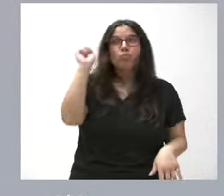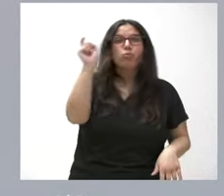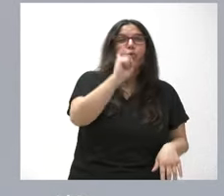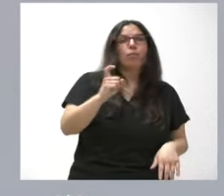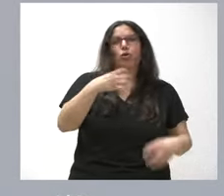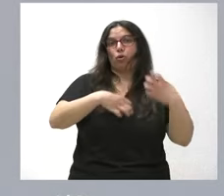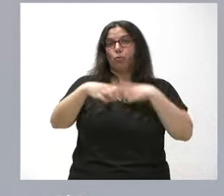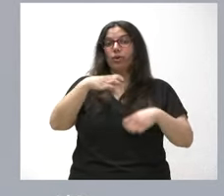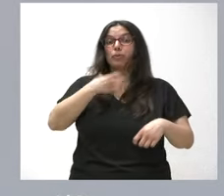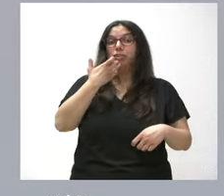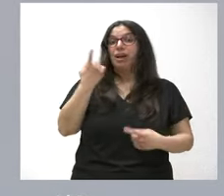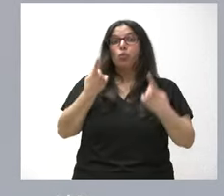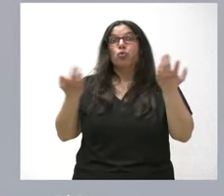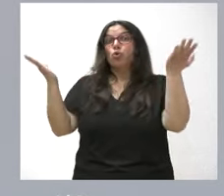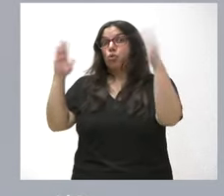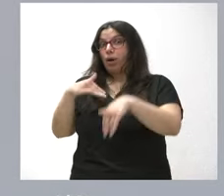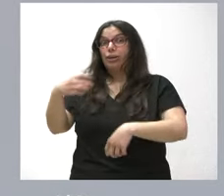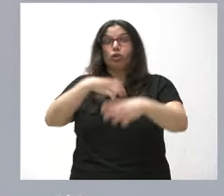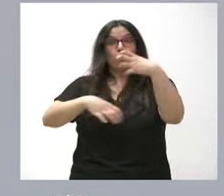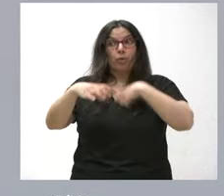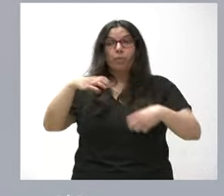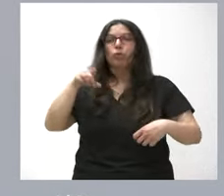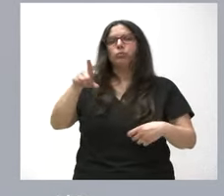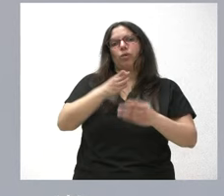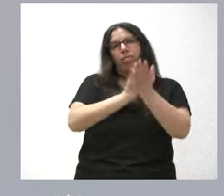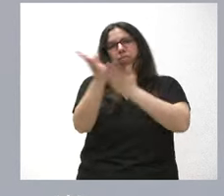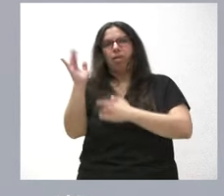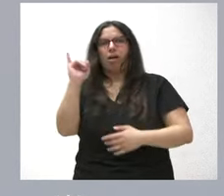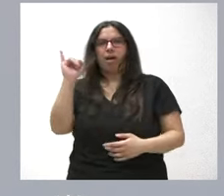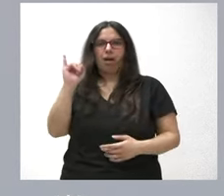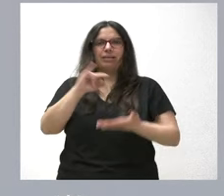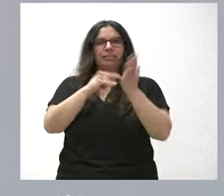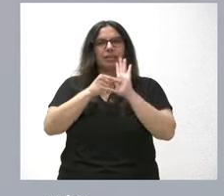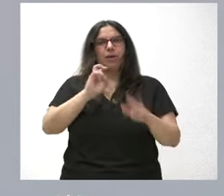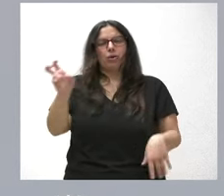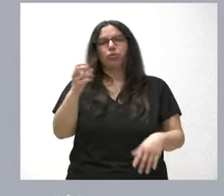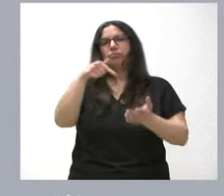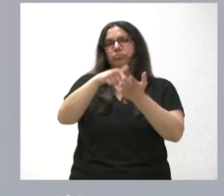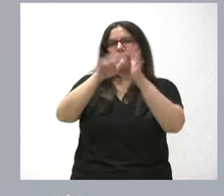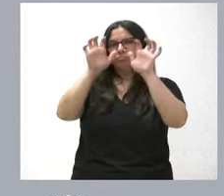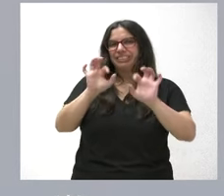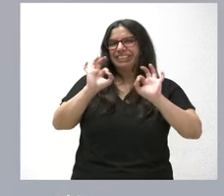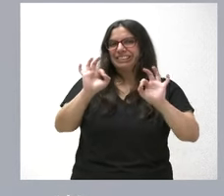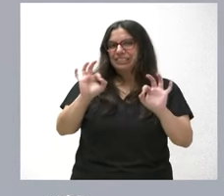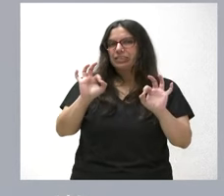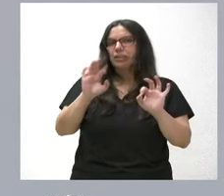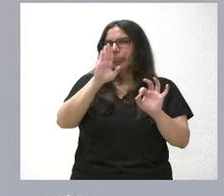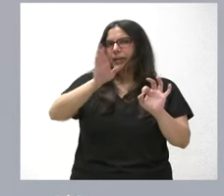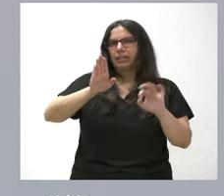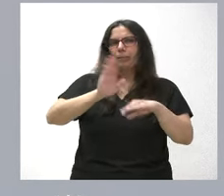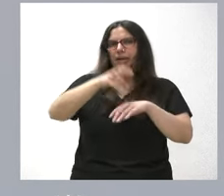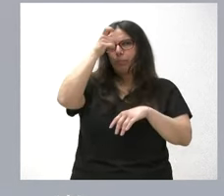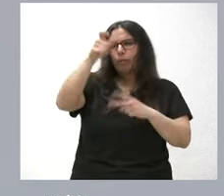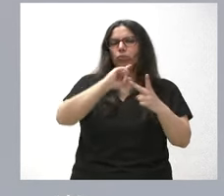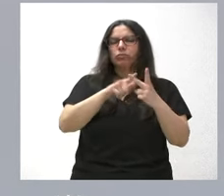fórmulas para aquellos donde no llegamos directamente para acceder a esta vivienda a través de dos mecanismos, tanto deducciones fiscales específicas muy ventajosas para el mundo